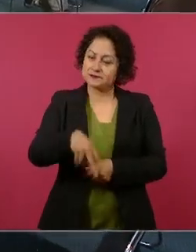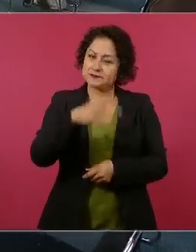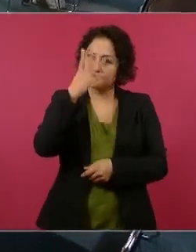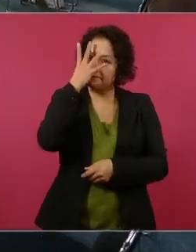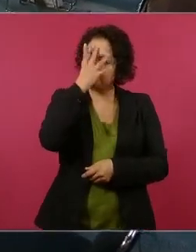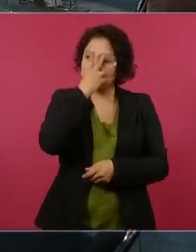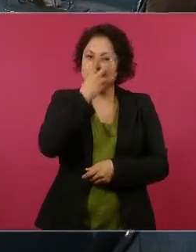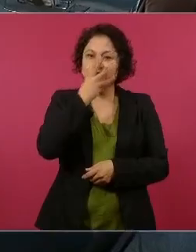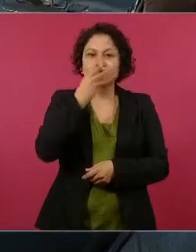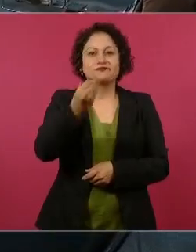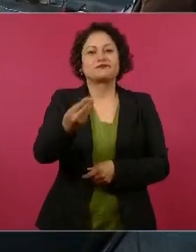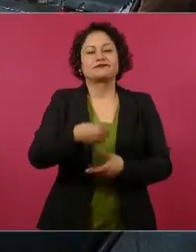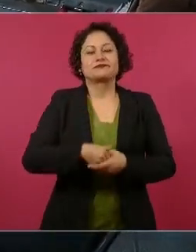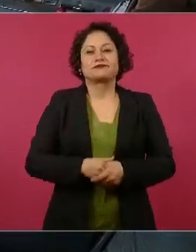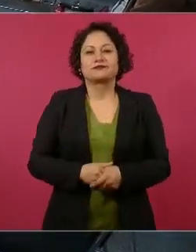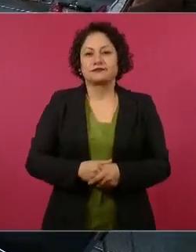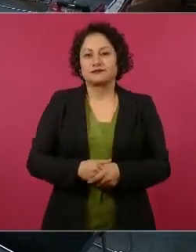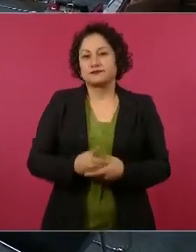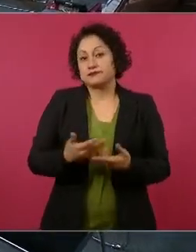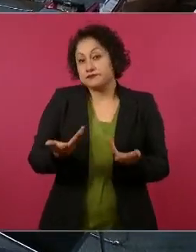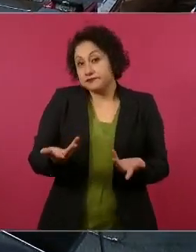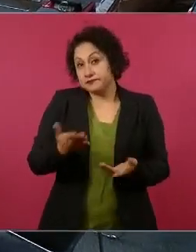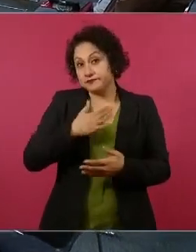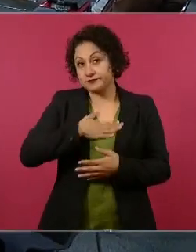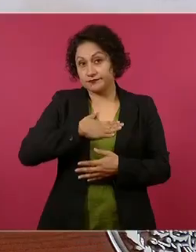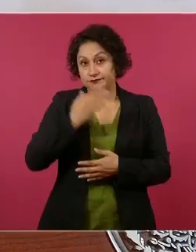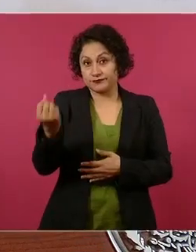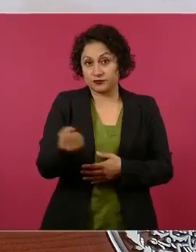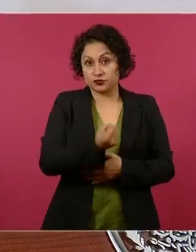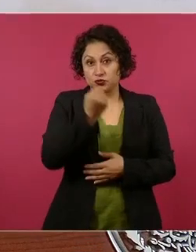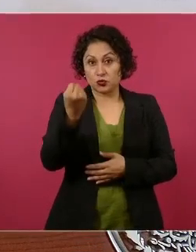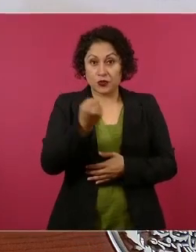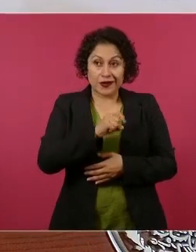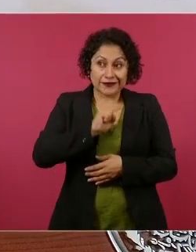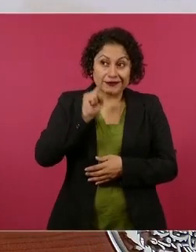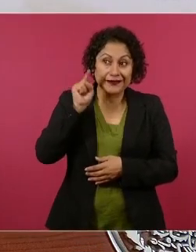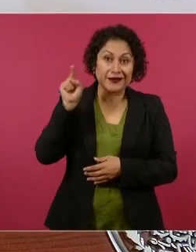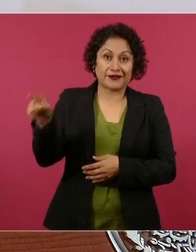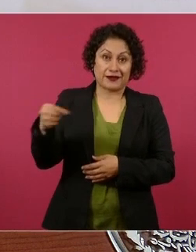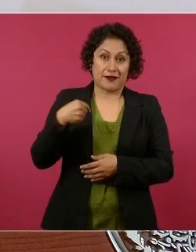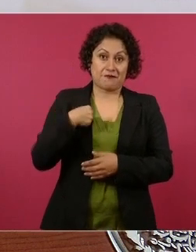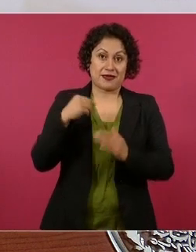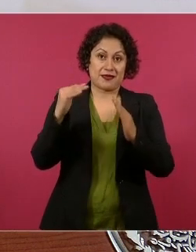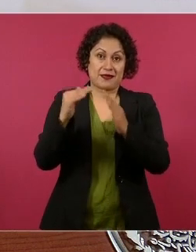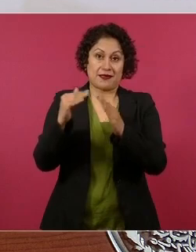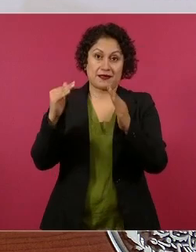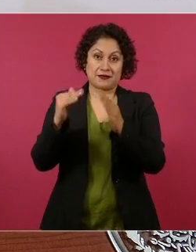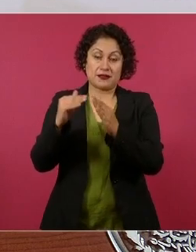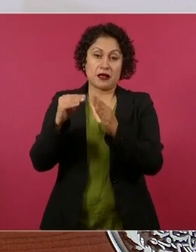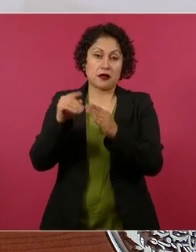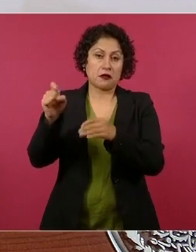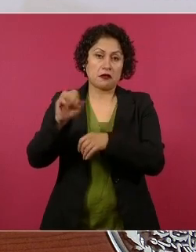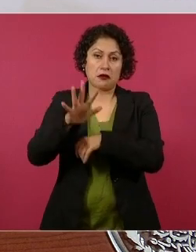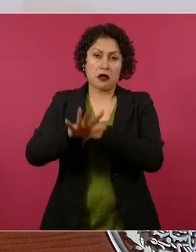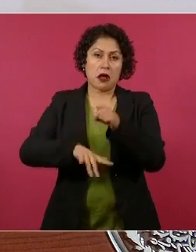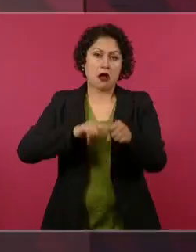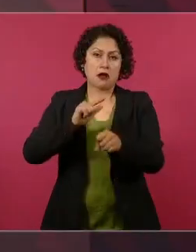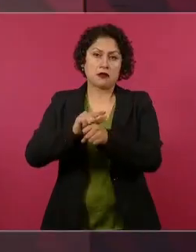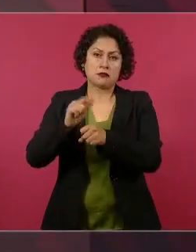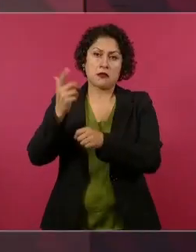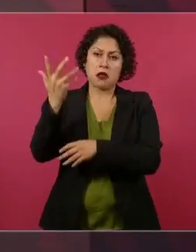bellísimo. Entonces yo tengo la fortuna de que llegan las guacamayas a